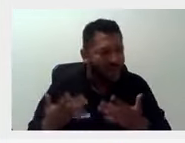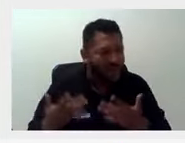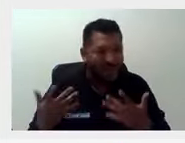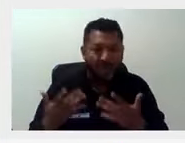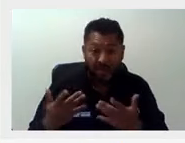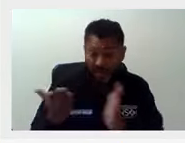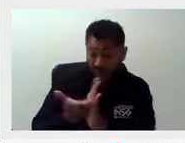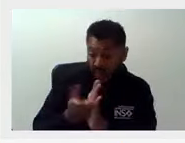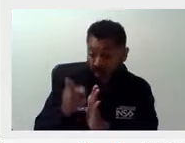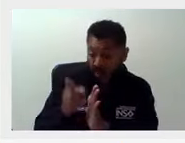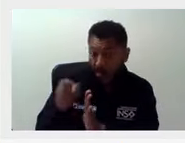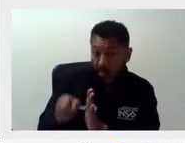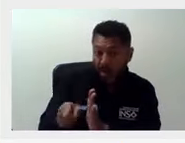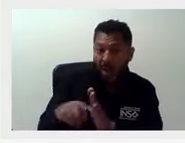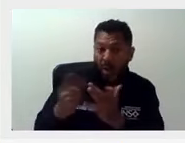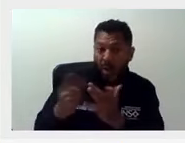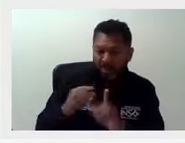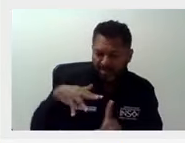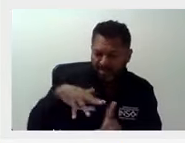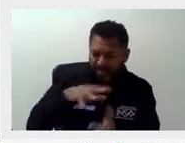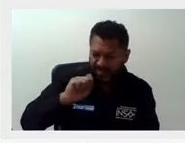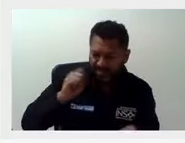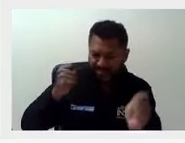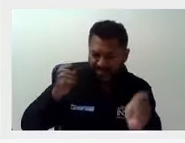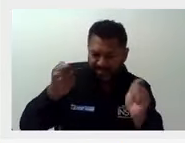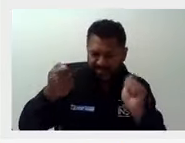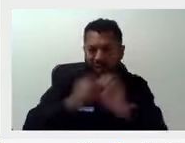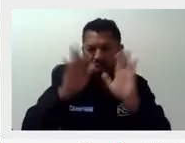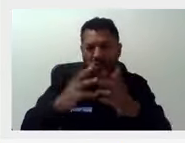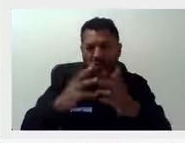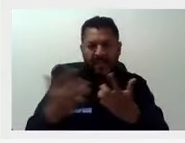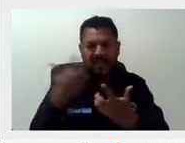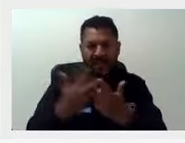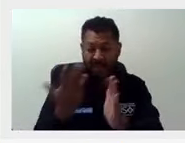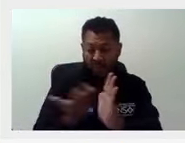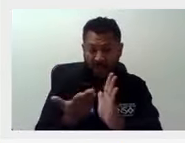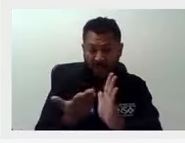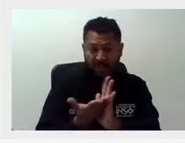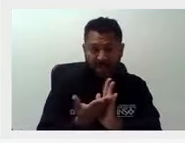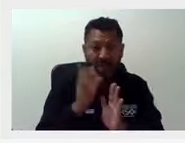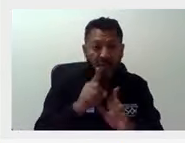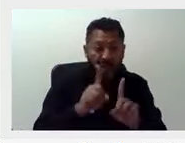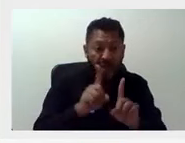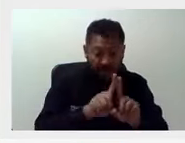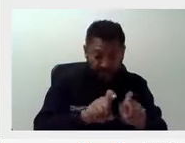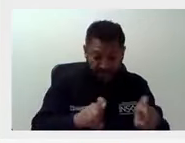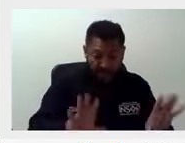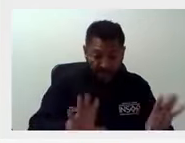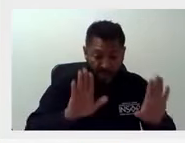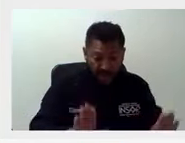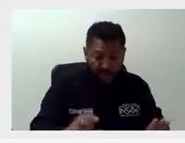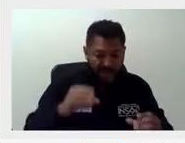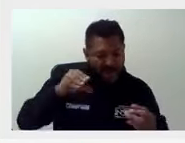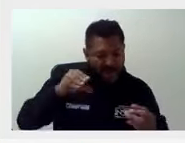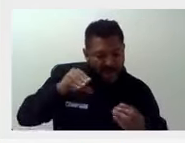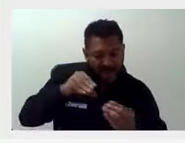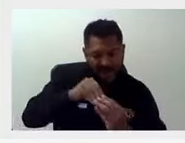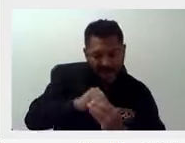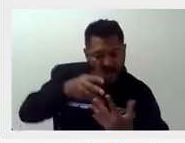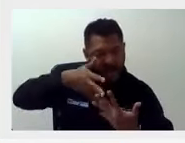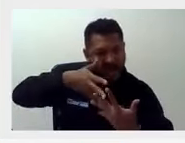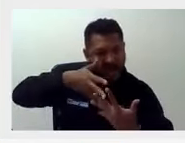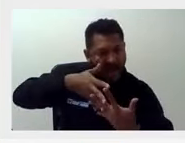un asunto de una transformación del sistema educativo para dar cuenta de esa diversidad y esos ajustes que toca hacer en circunstancias, estén o no estén